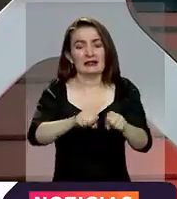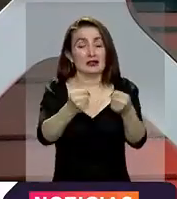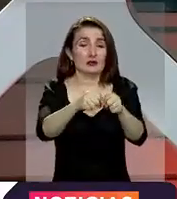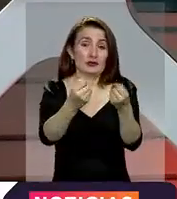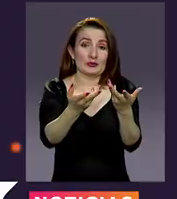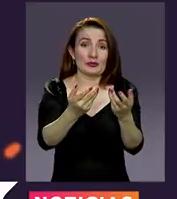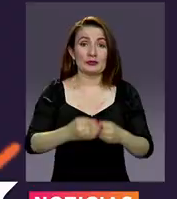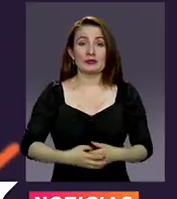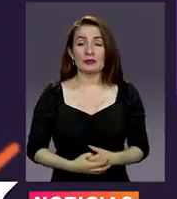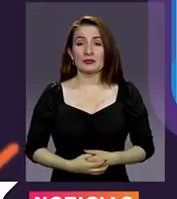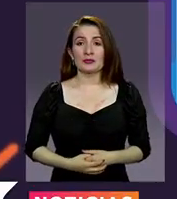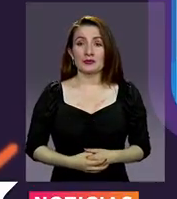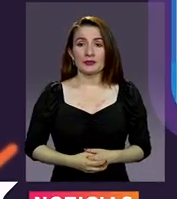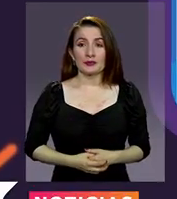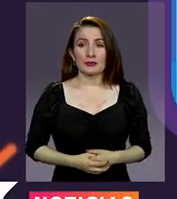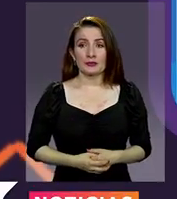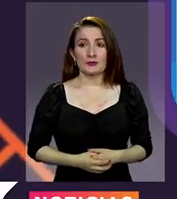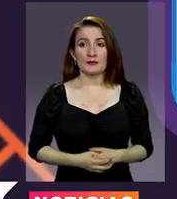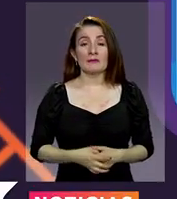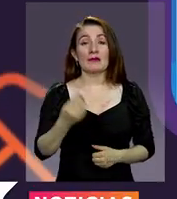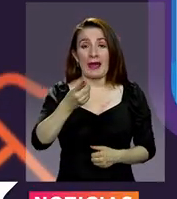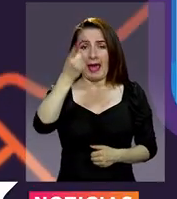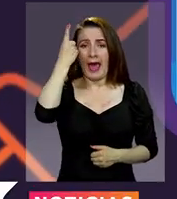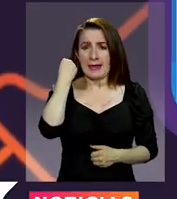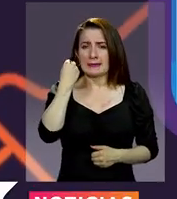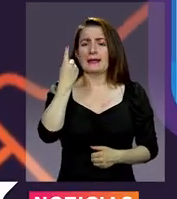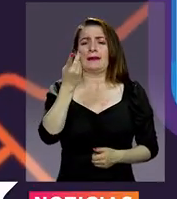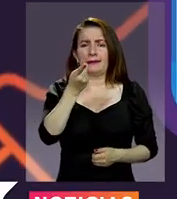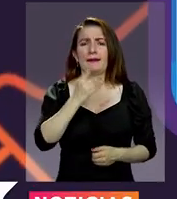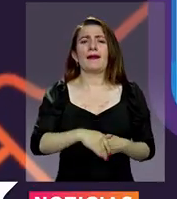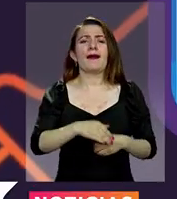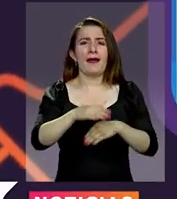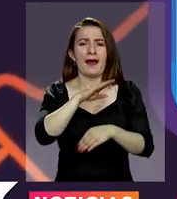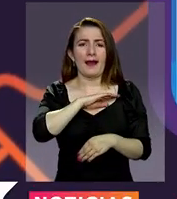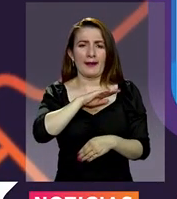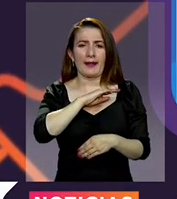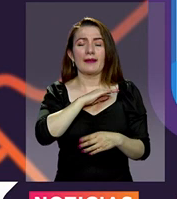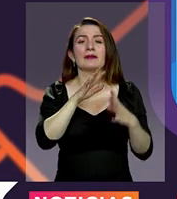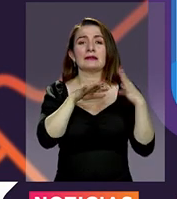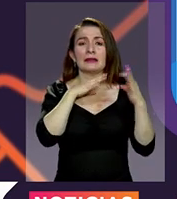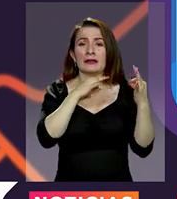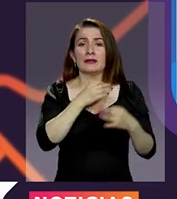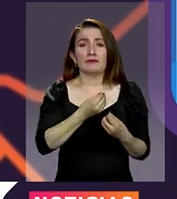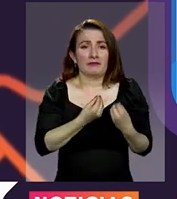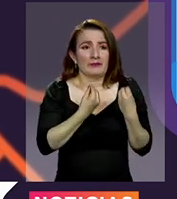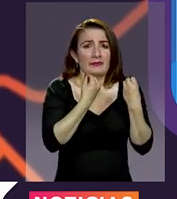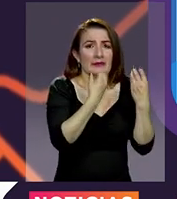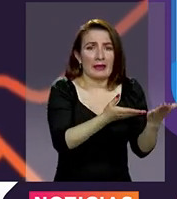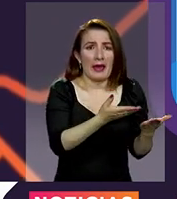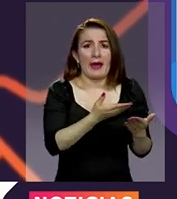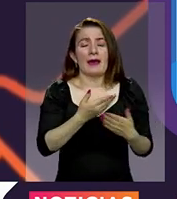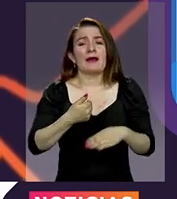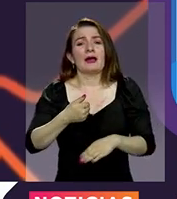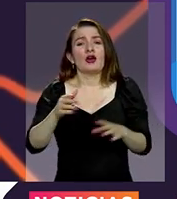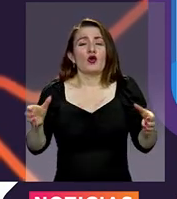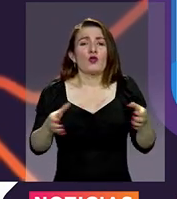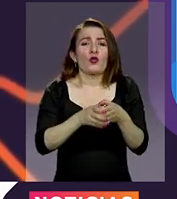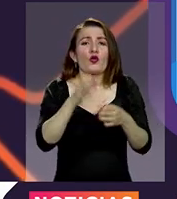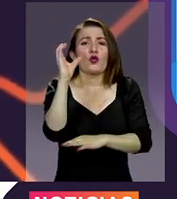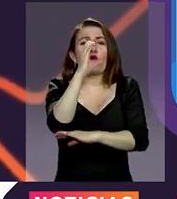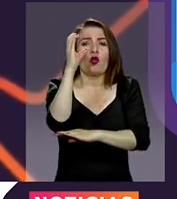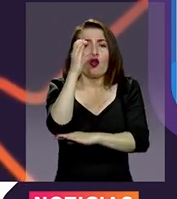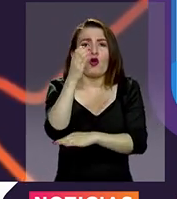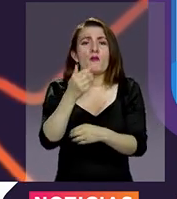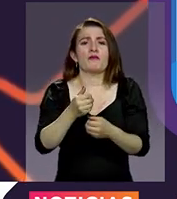destrucción. Desde ayer en varios trinos, la alcaldesa señaló: con la dotación que les dan dirigentes de Colombia Humana,